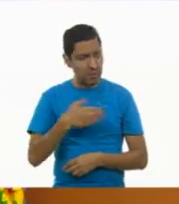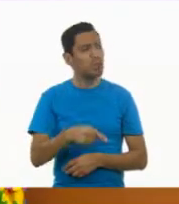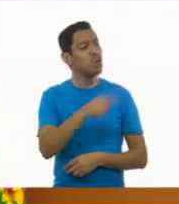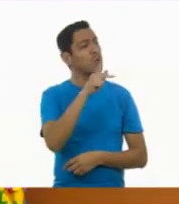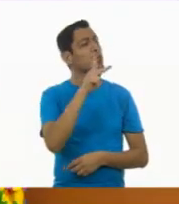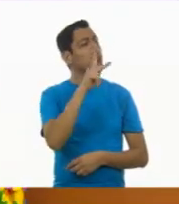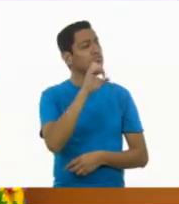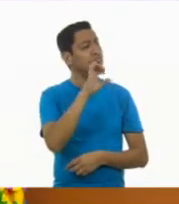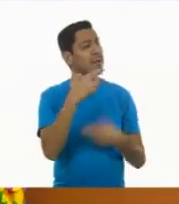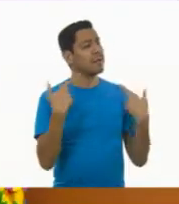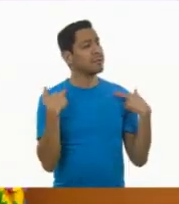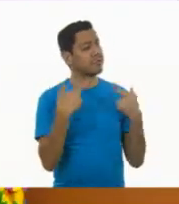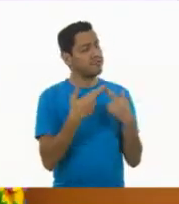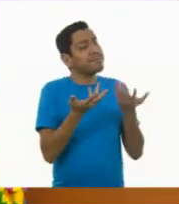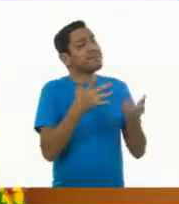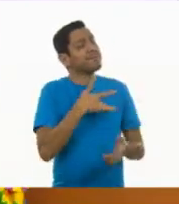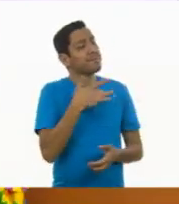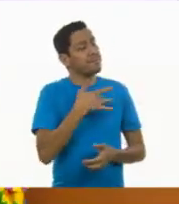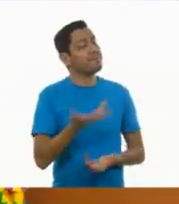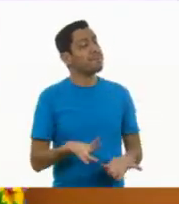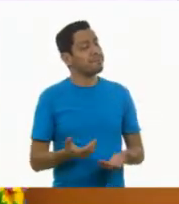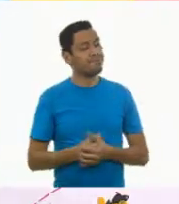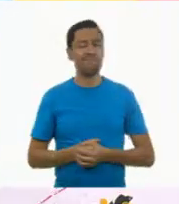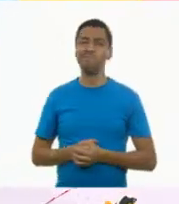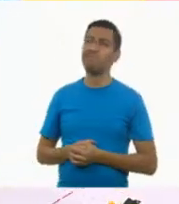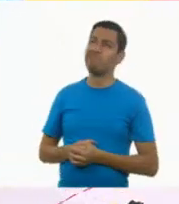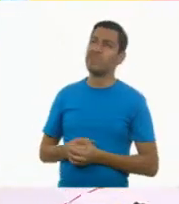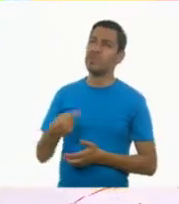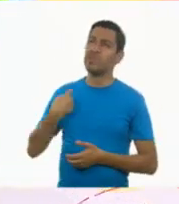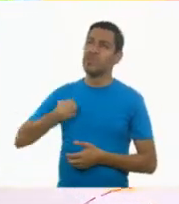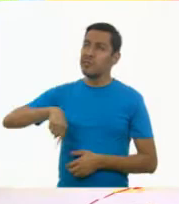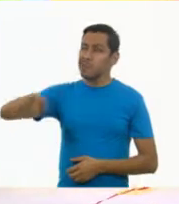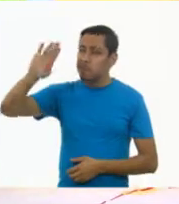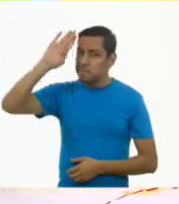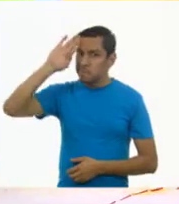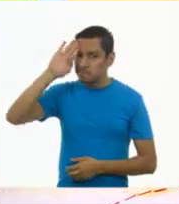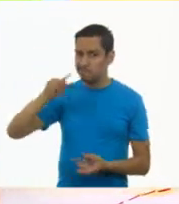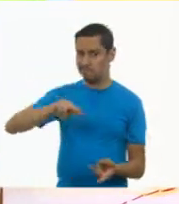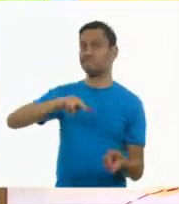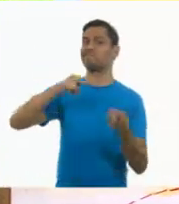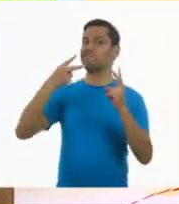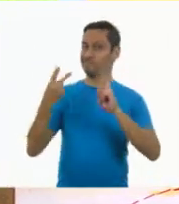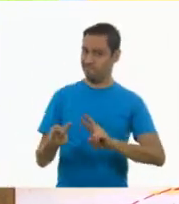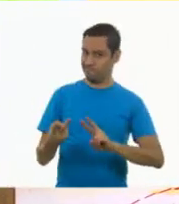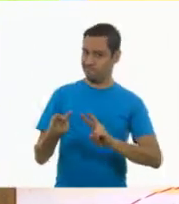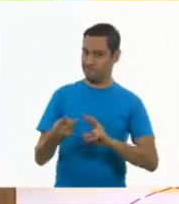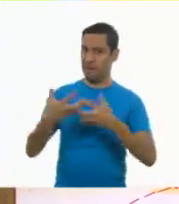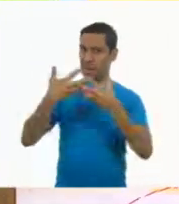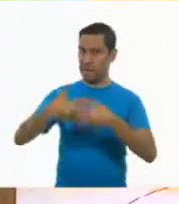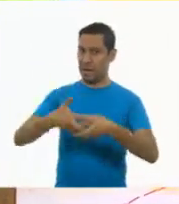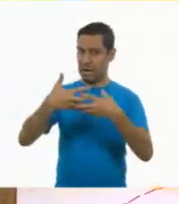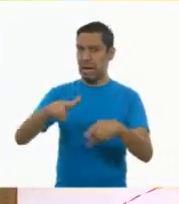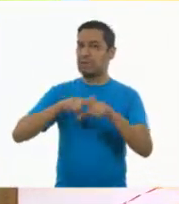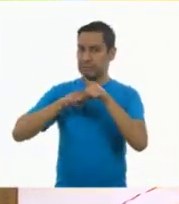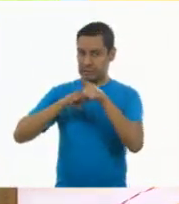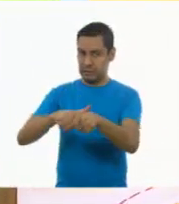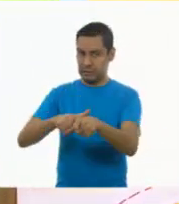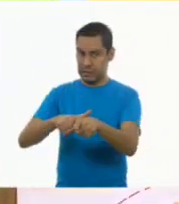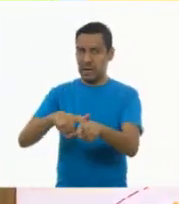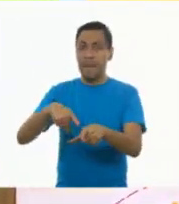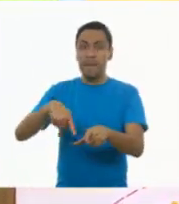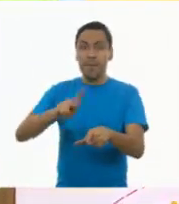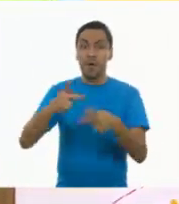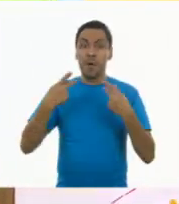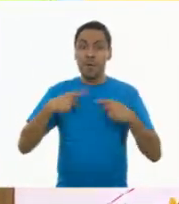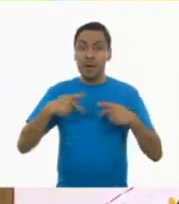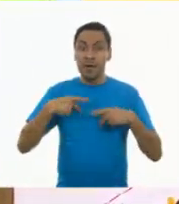¿Qué opinas? Bueno, yo considero que podría ser al revés. Que la fábrica siguiera operando y que la